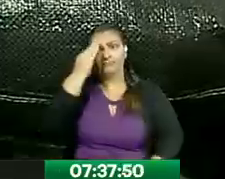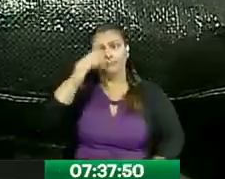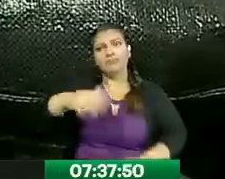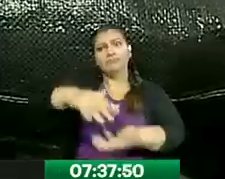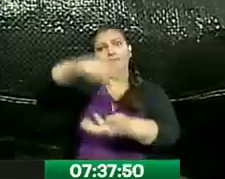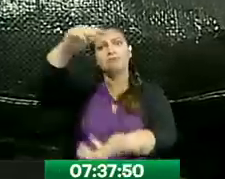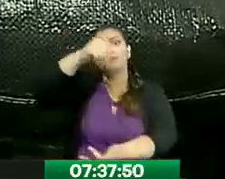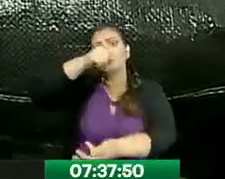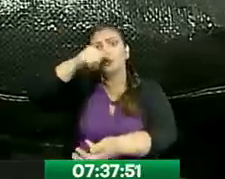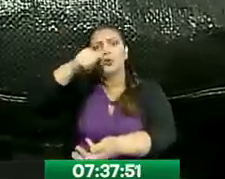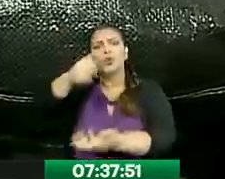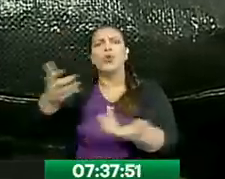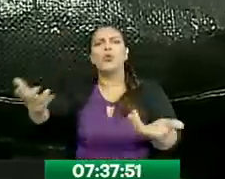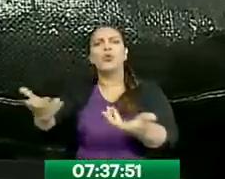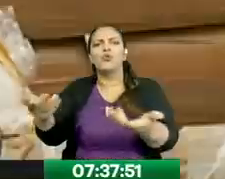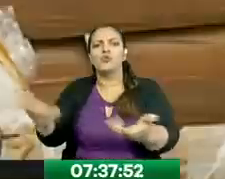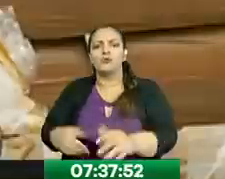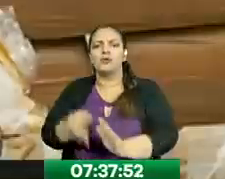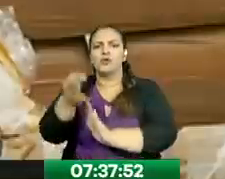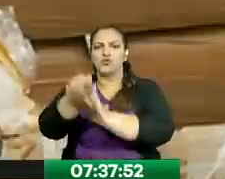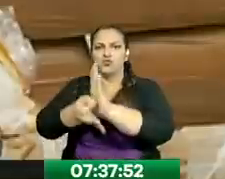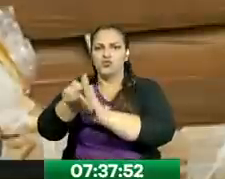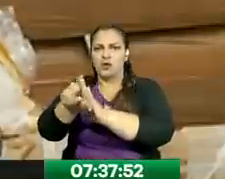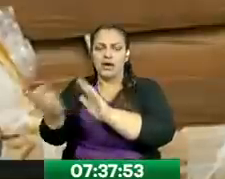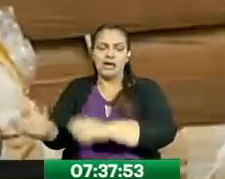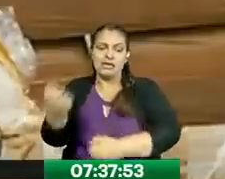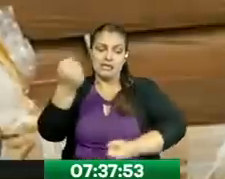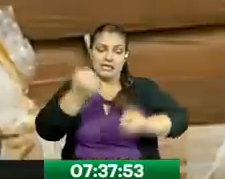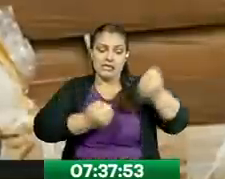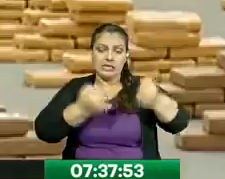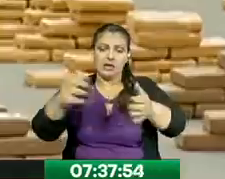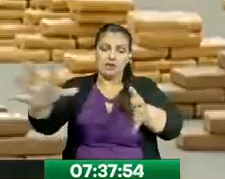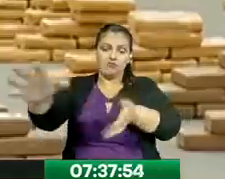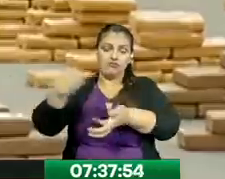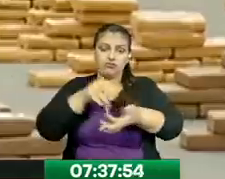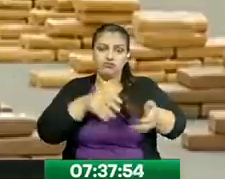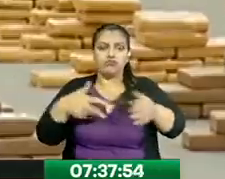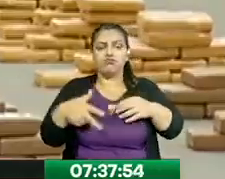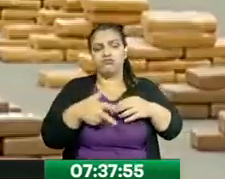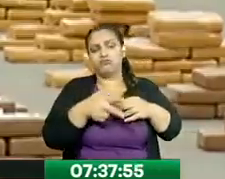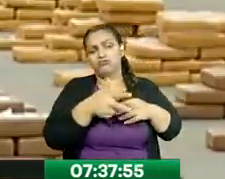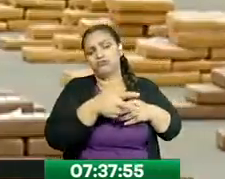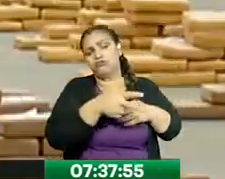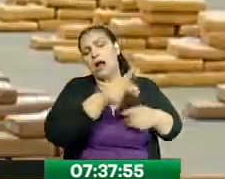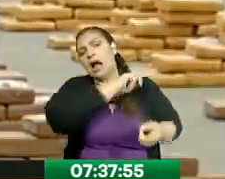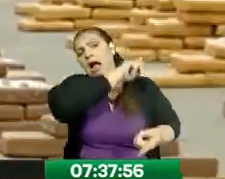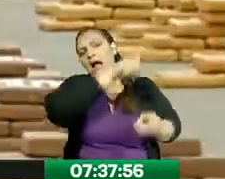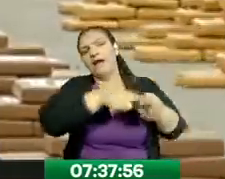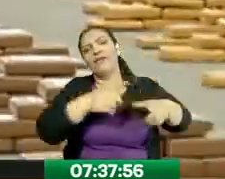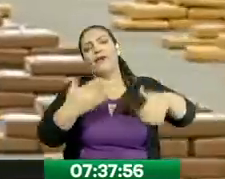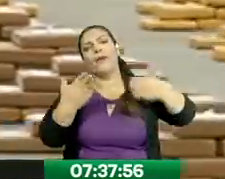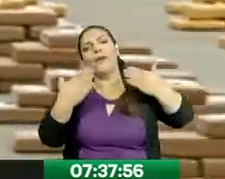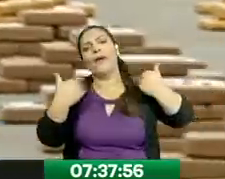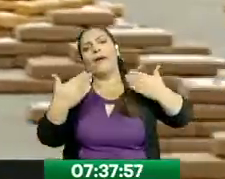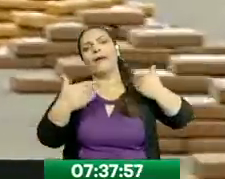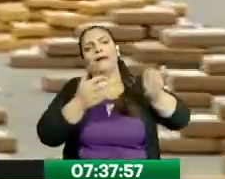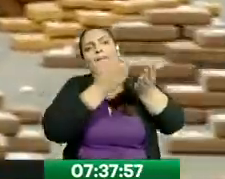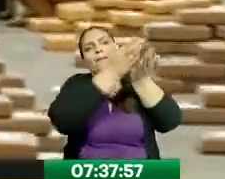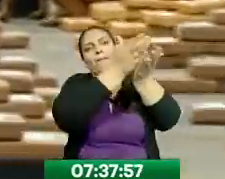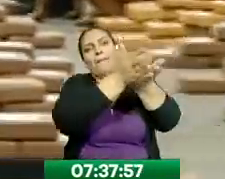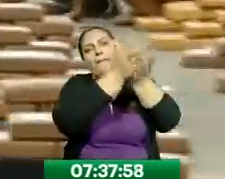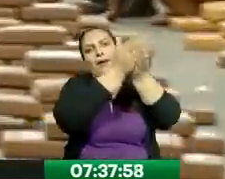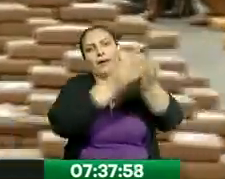ocultándola en sacos de yute entre hojas secas de maíz el valor de esta sustancia aproximadamente son dos